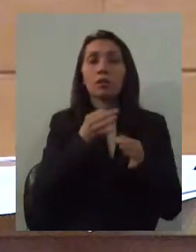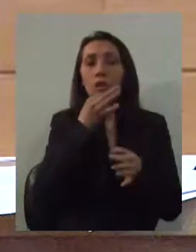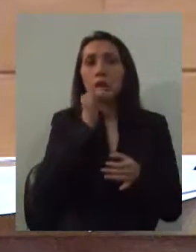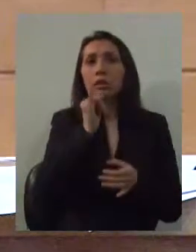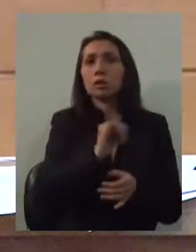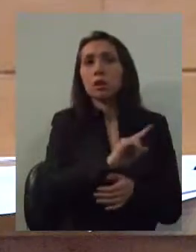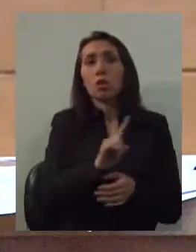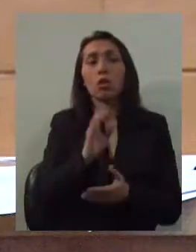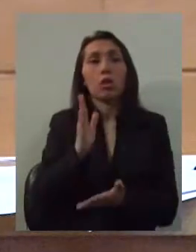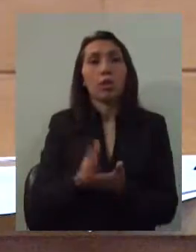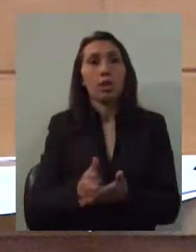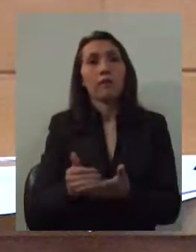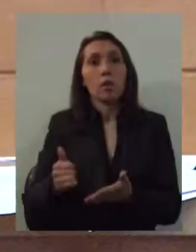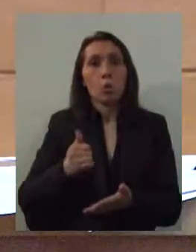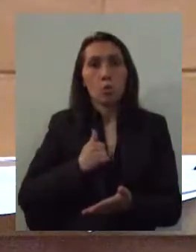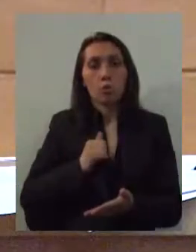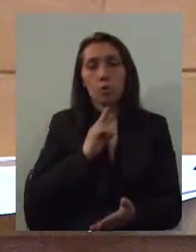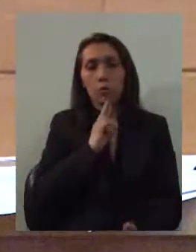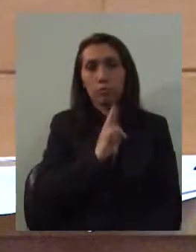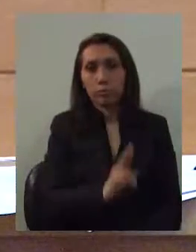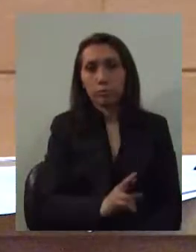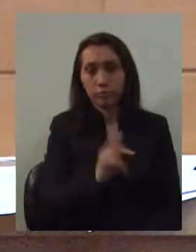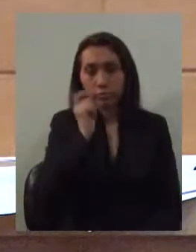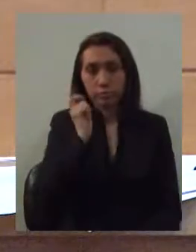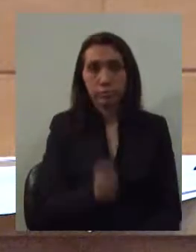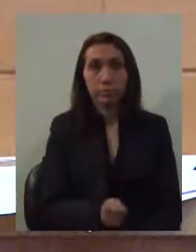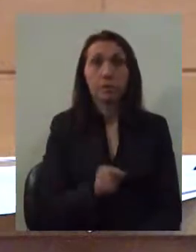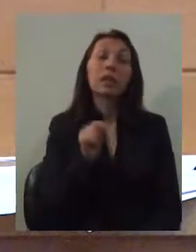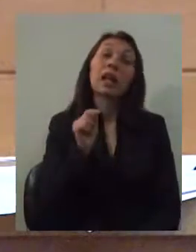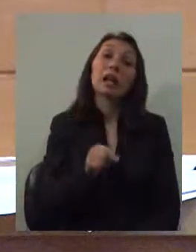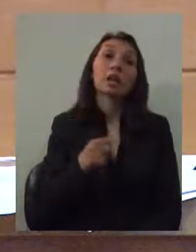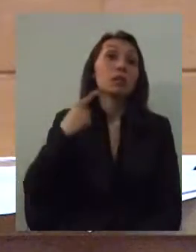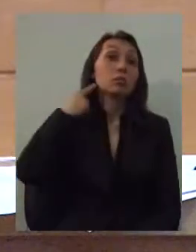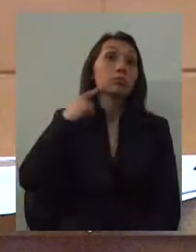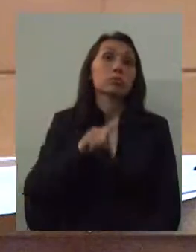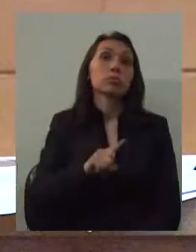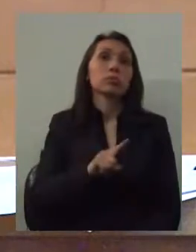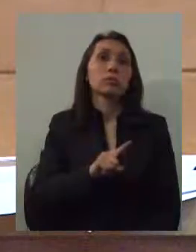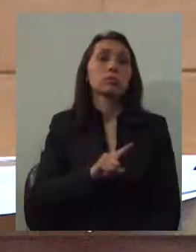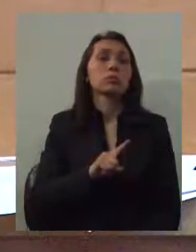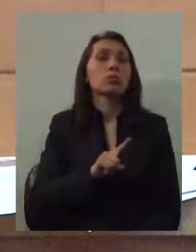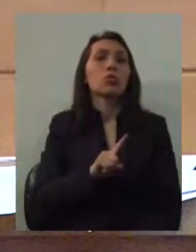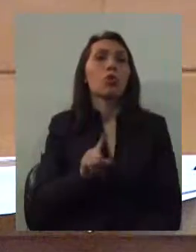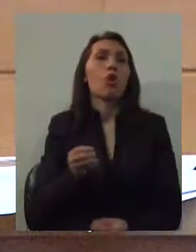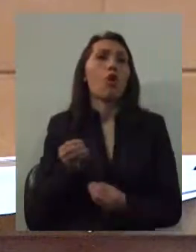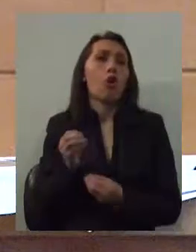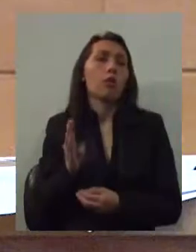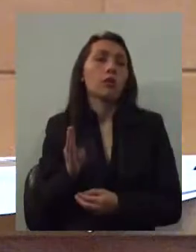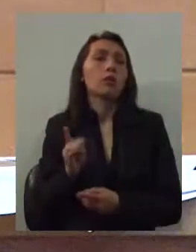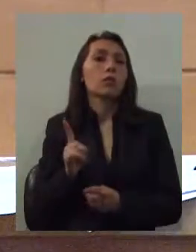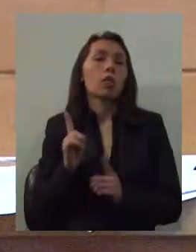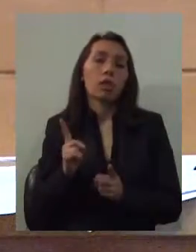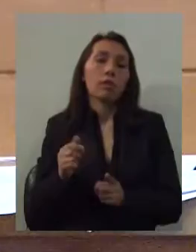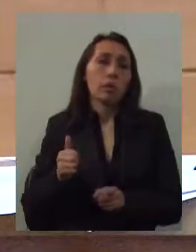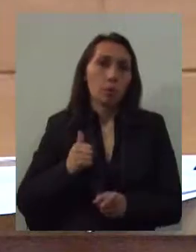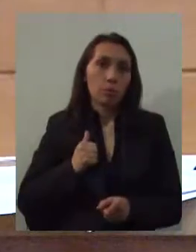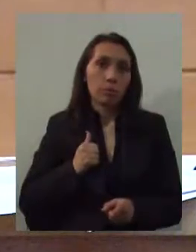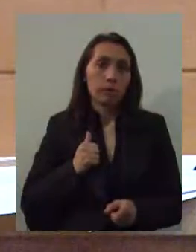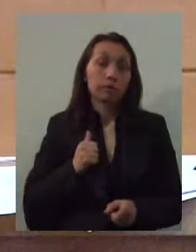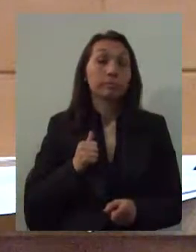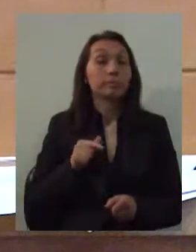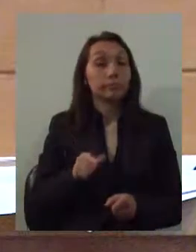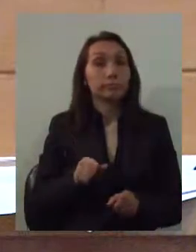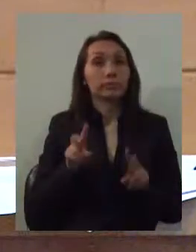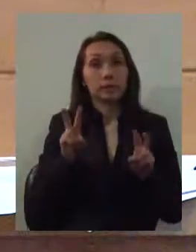debe o no darse cumplimiento a la resolución. Vale decir, aquí la rebeldía no es óbice para el cumplimiento. Y